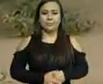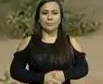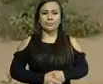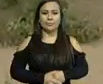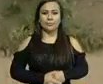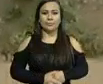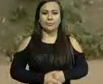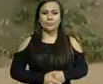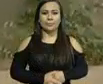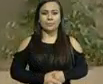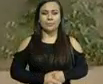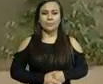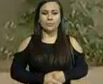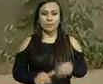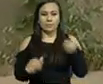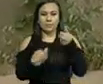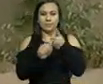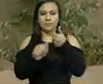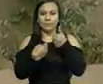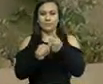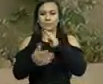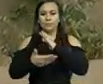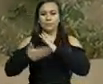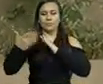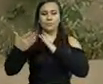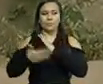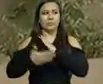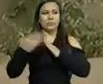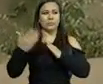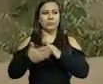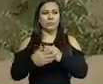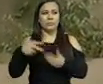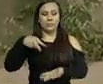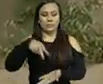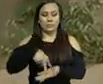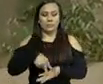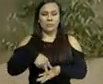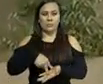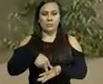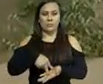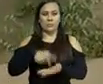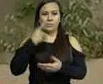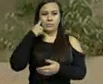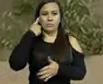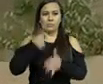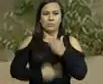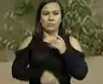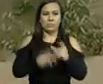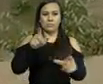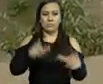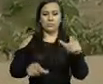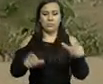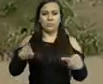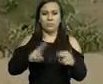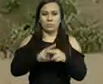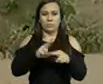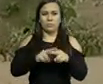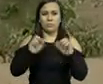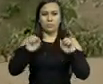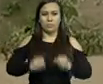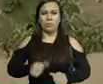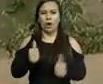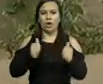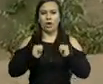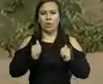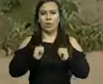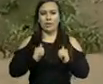donde próximamente se construirá un paradero satelital para que los usuarios puedan estar más